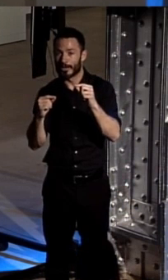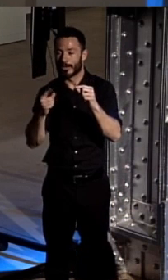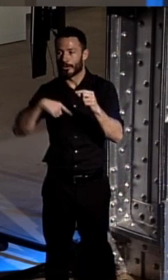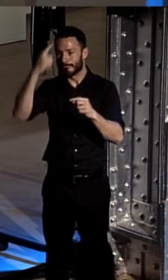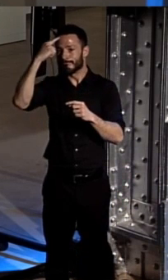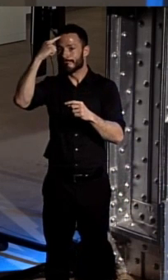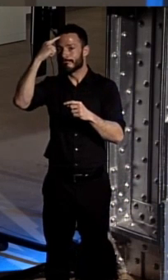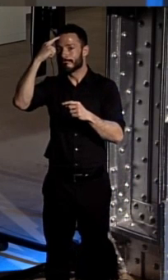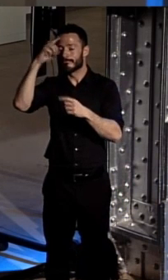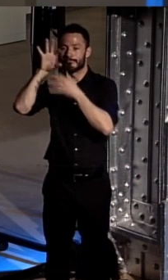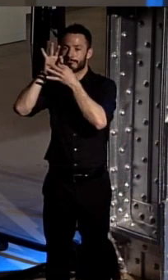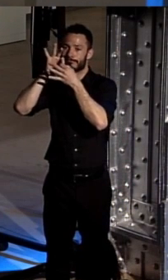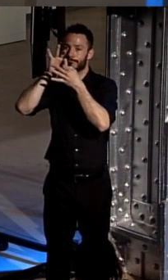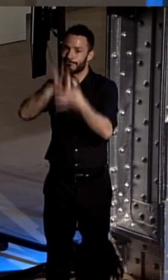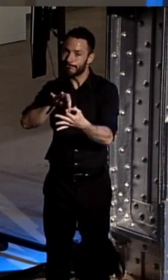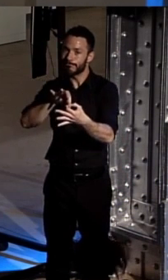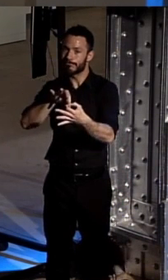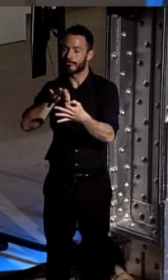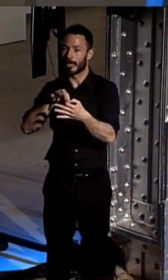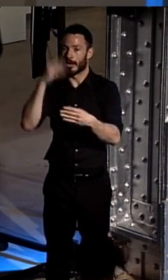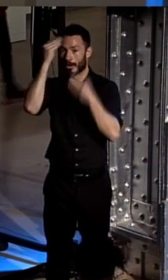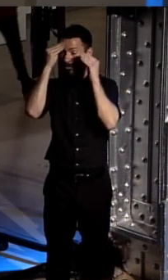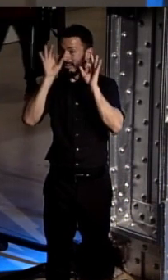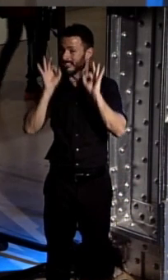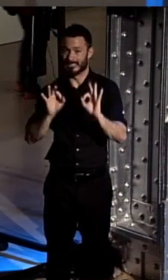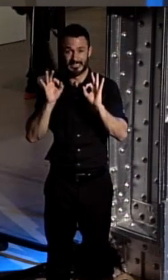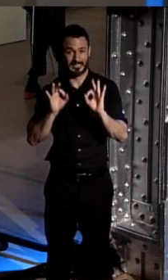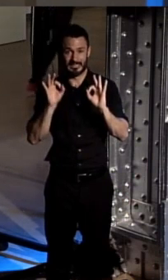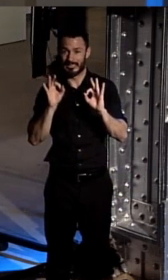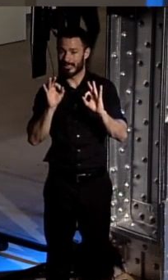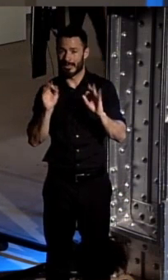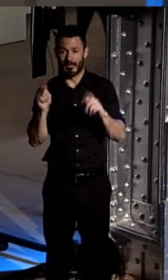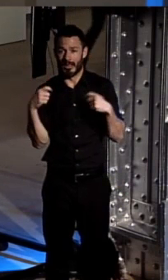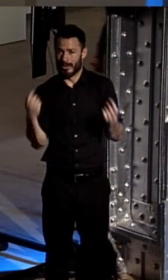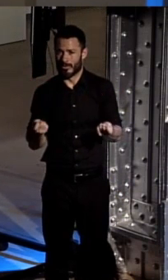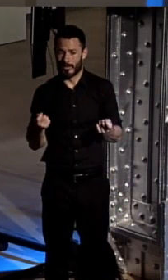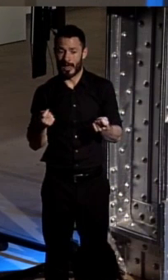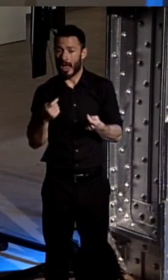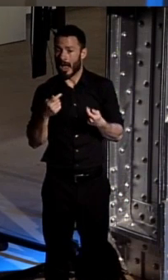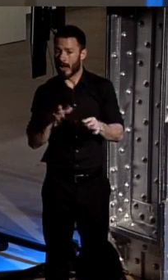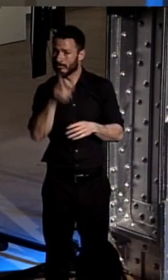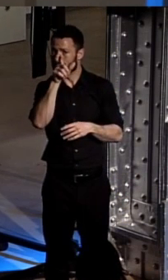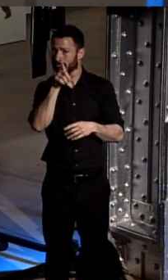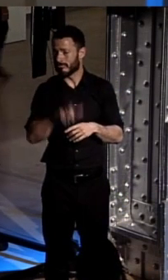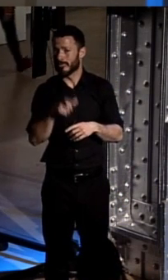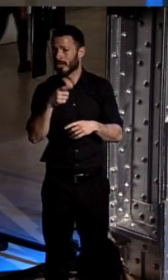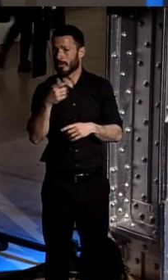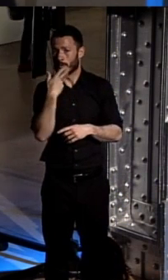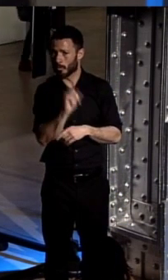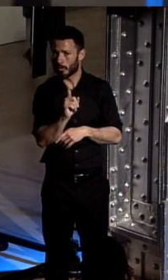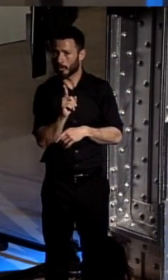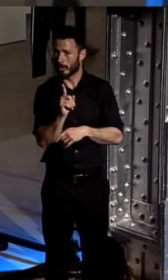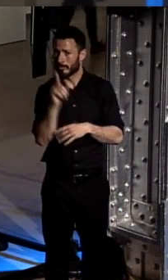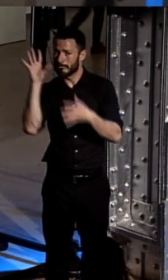asumimos, es un default de cómo razonamos, es algo constitutivo de cómo elegimos, aunque no lo conozcamos, que tiene que haber una suerte